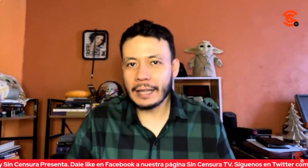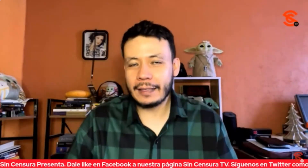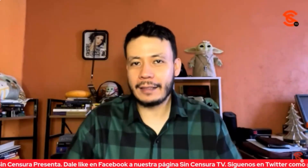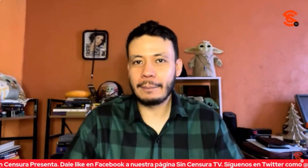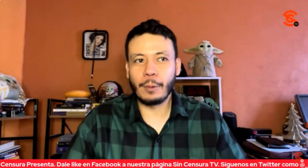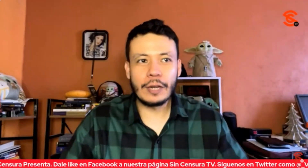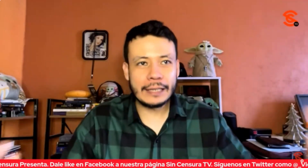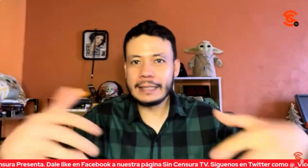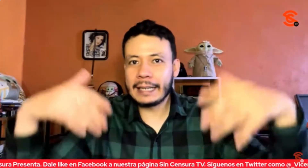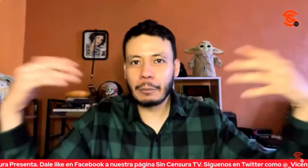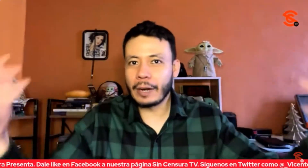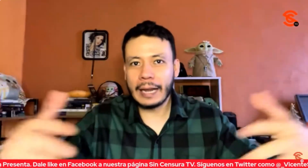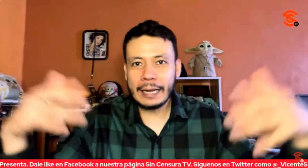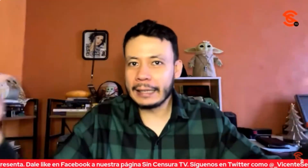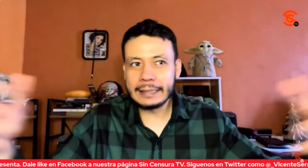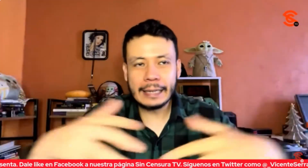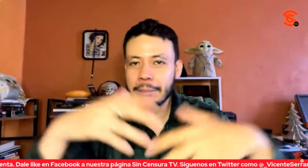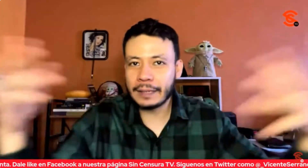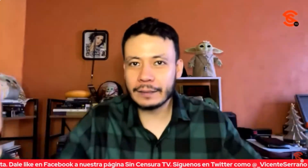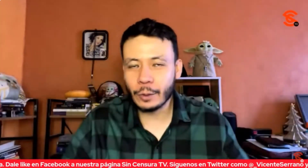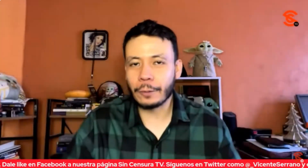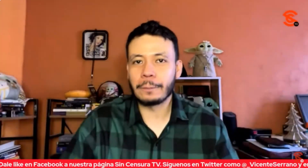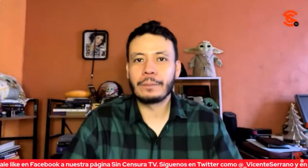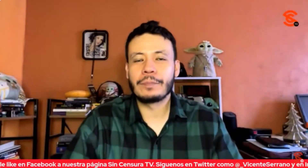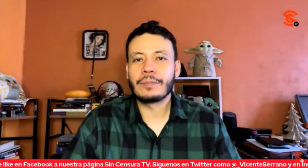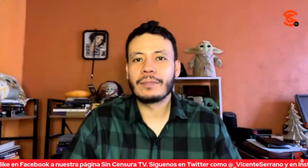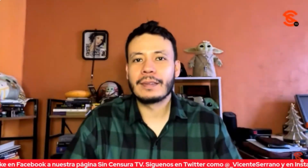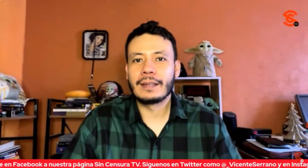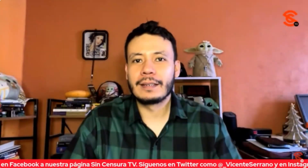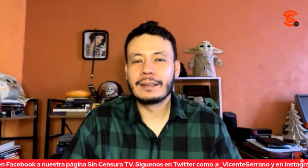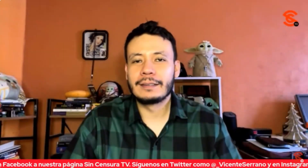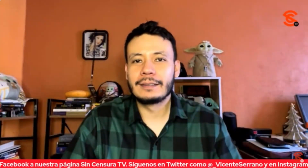toda autoridad política, moral, ética, pierde todo.